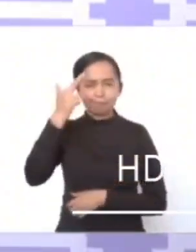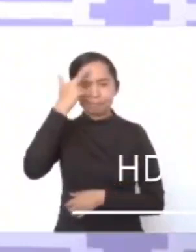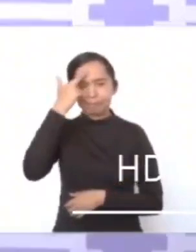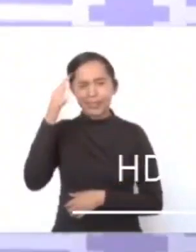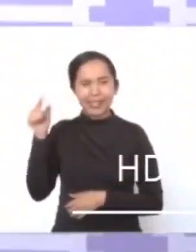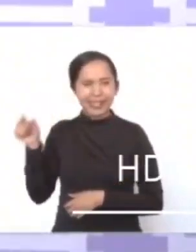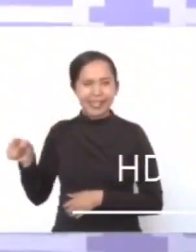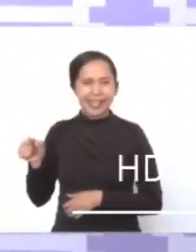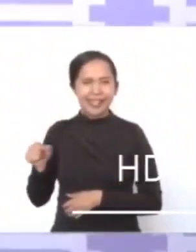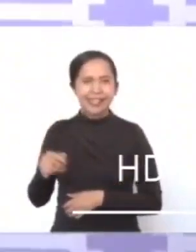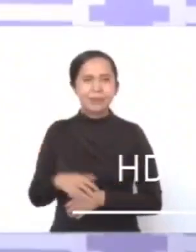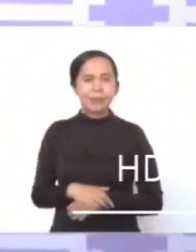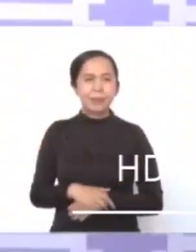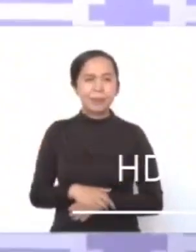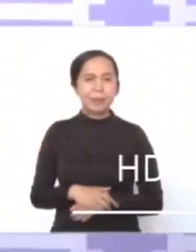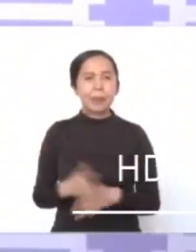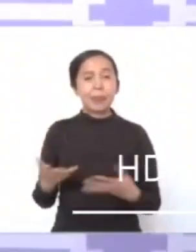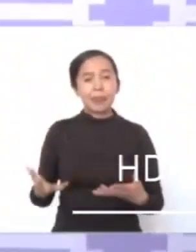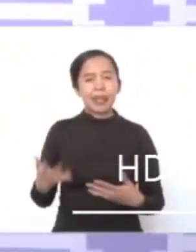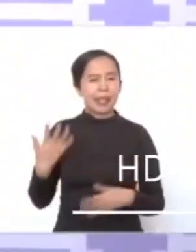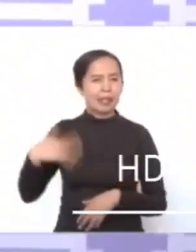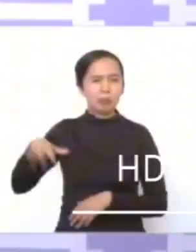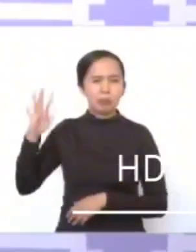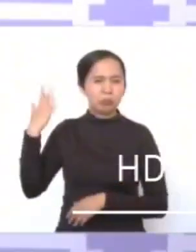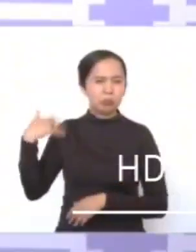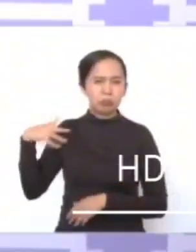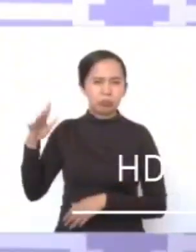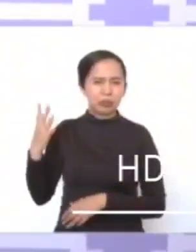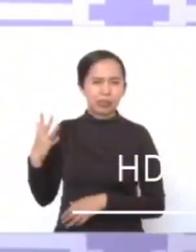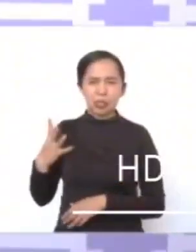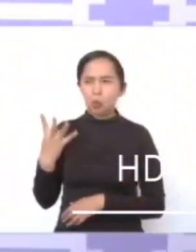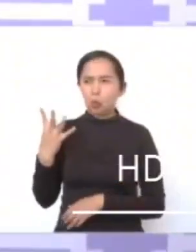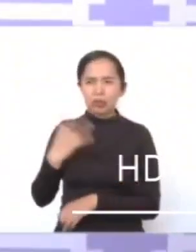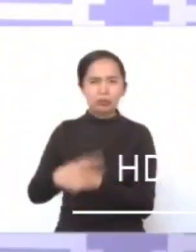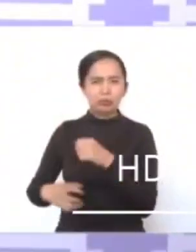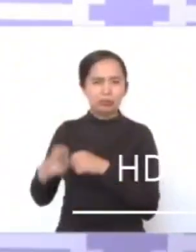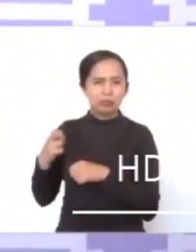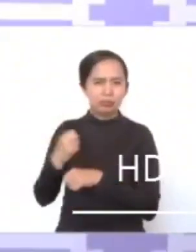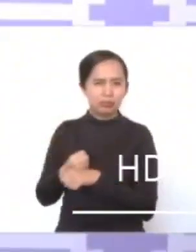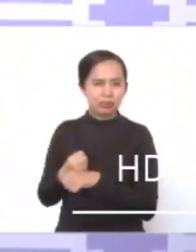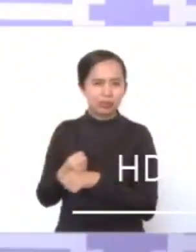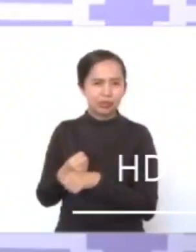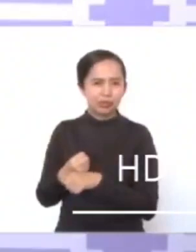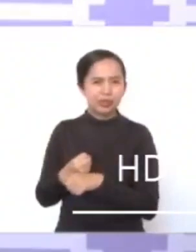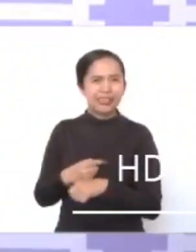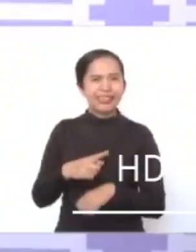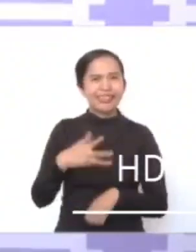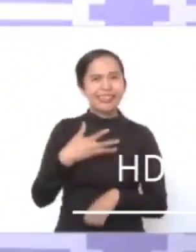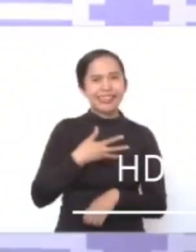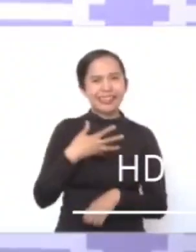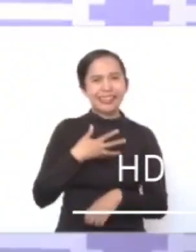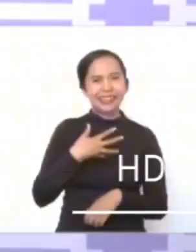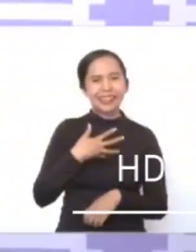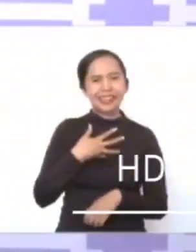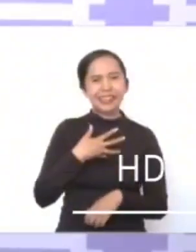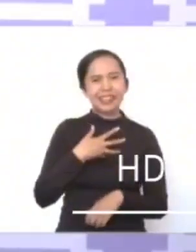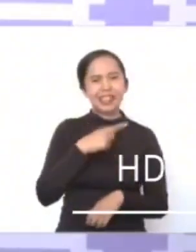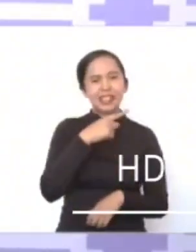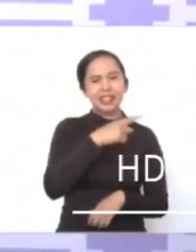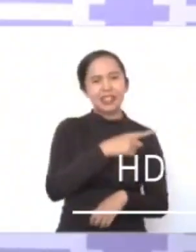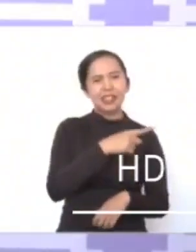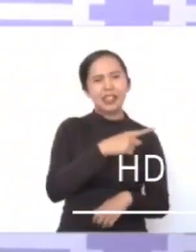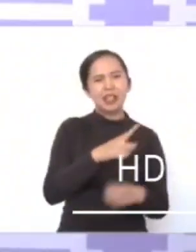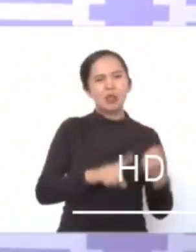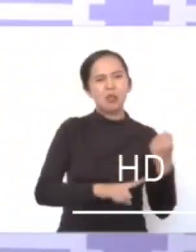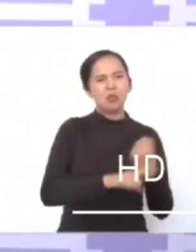el Senado hace unos 4 años que hubo un intento de desafuero